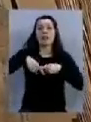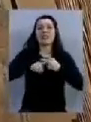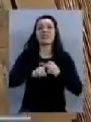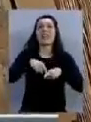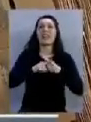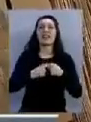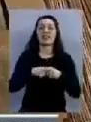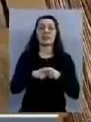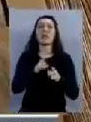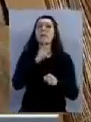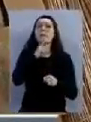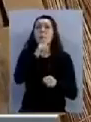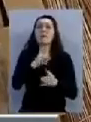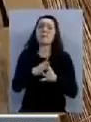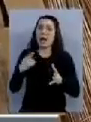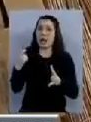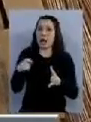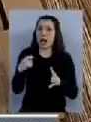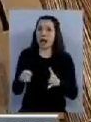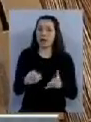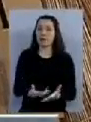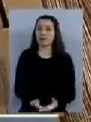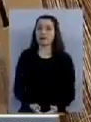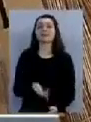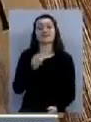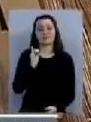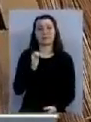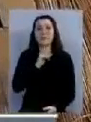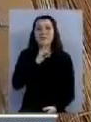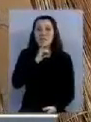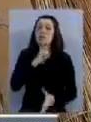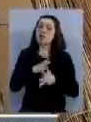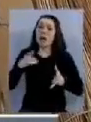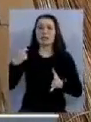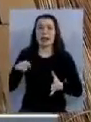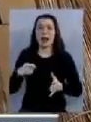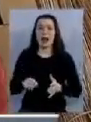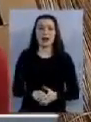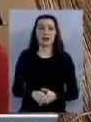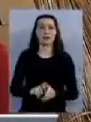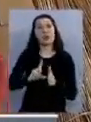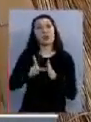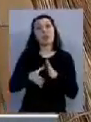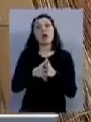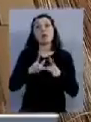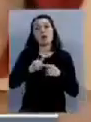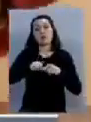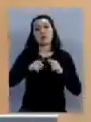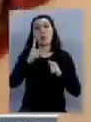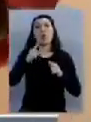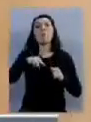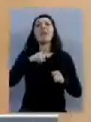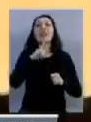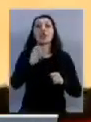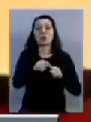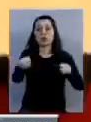fino, mayor el trabajo. Justamente. Más caro el producto. Justamente, eso es. Más se demora uno en hacer un metro cuadrado.